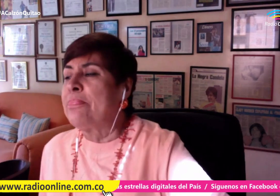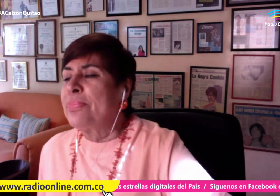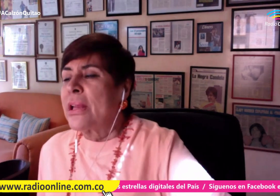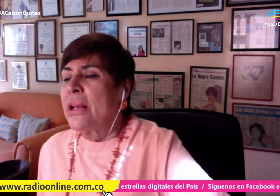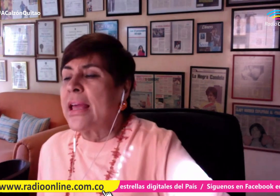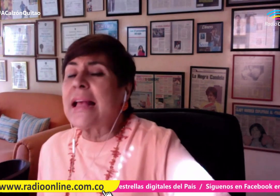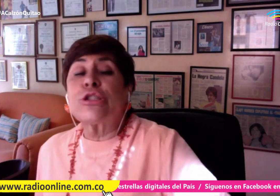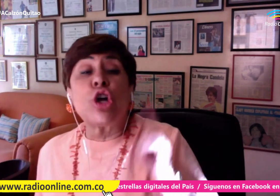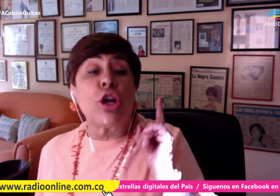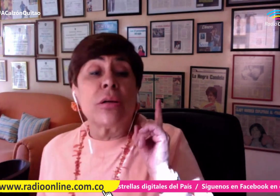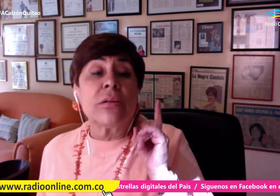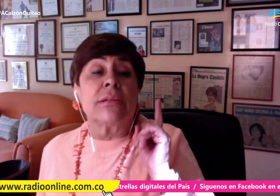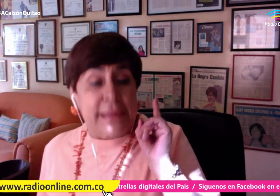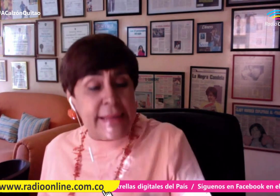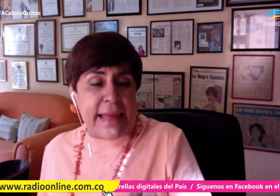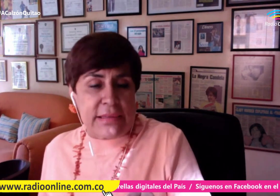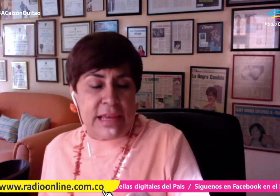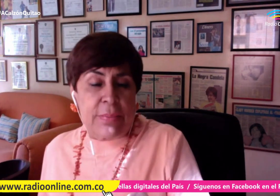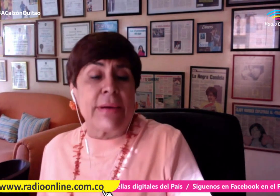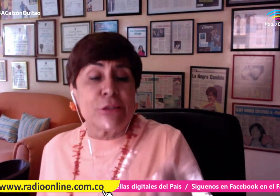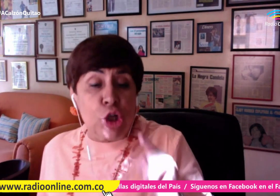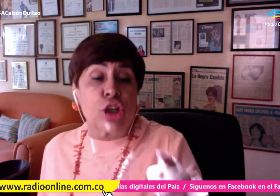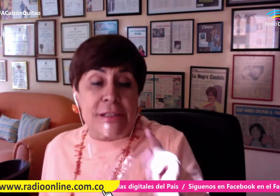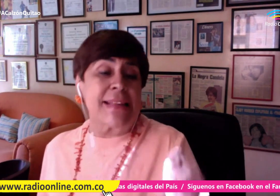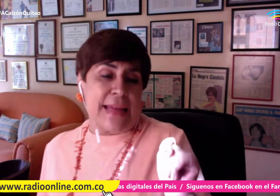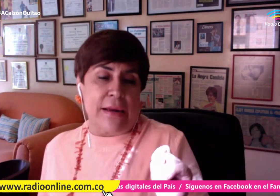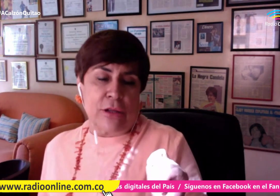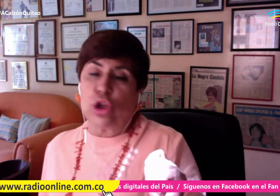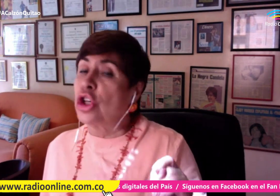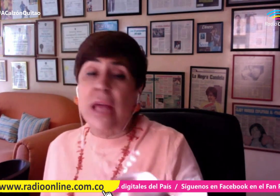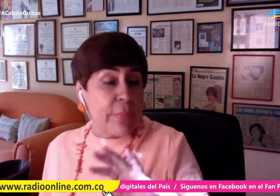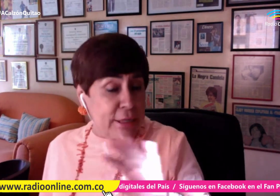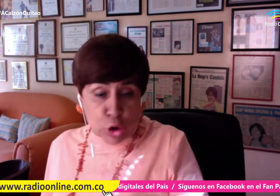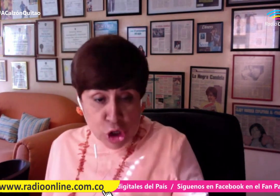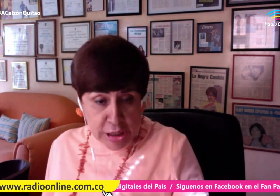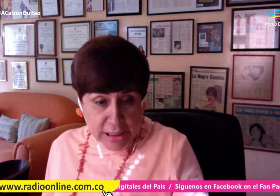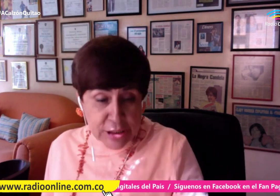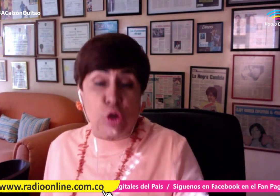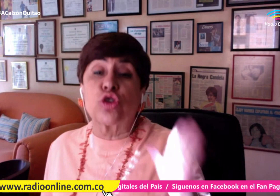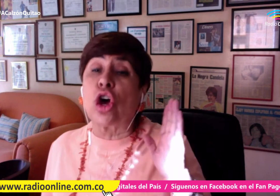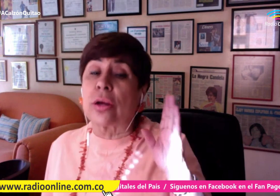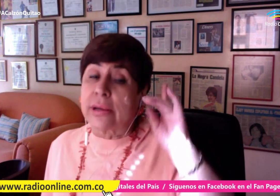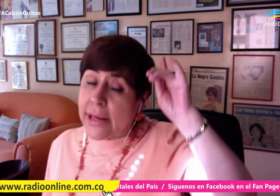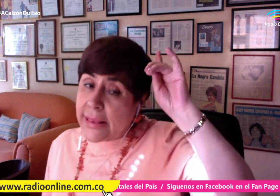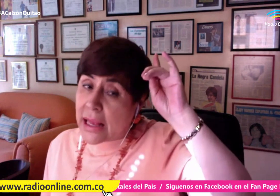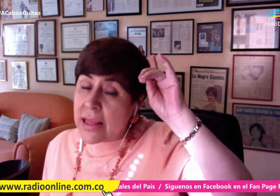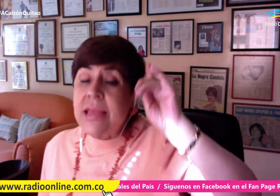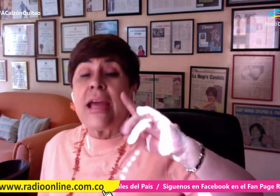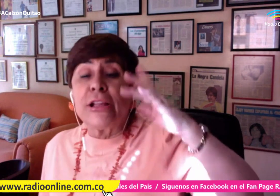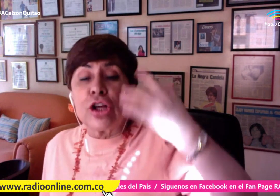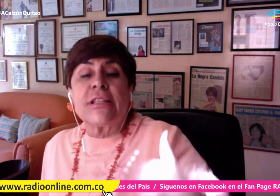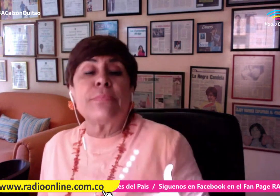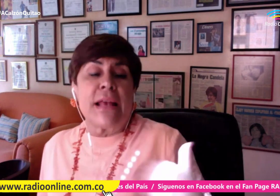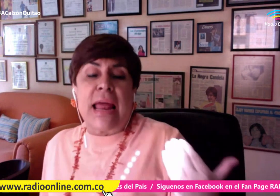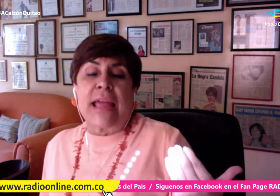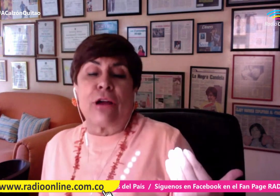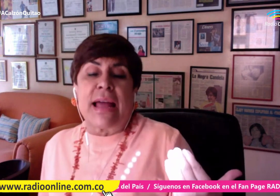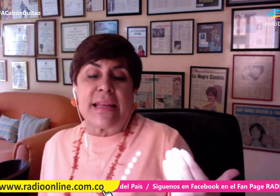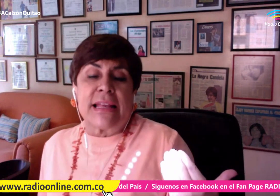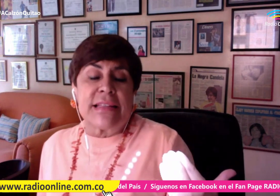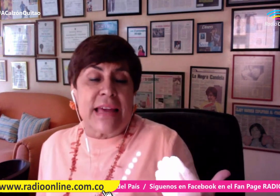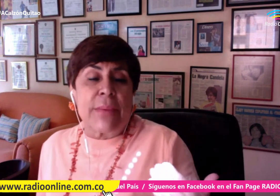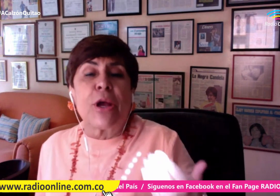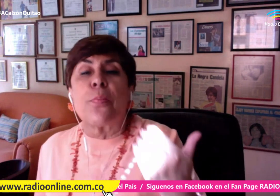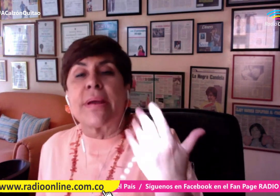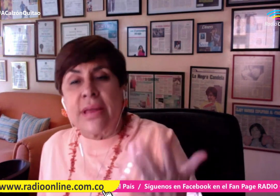bogotana decía que era un irrespeto contra, era Zorrita, Rita, se llamaba Sor Rita, no se llamaba Sor Rita, sino